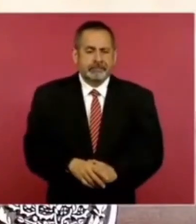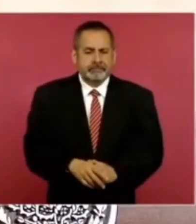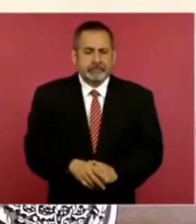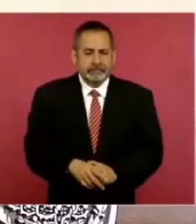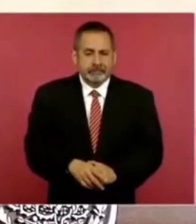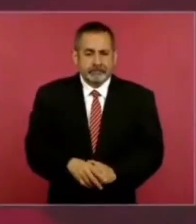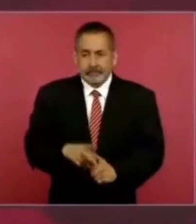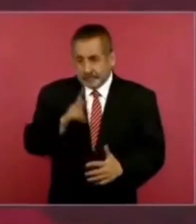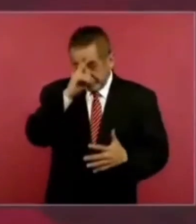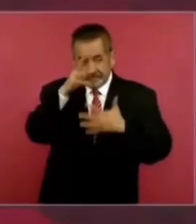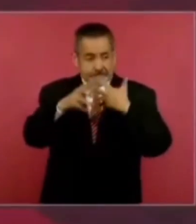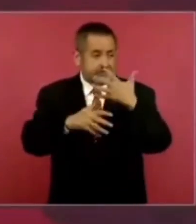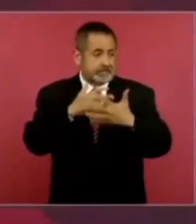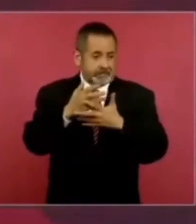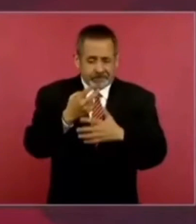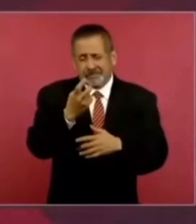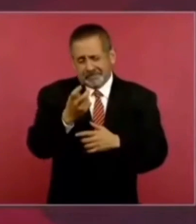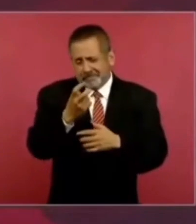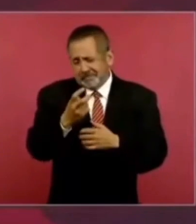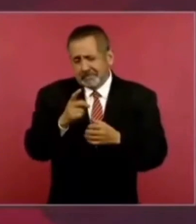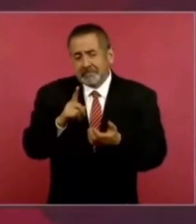de la violencia,